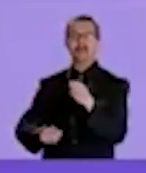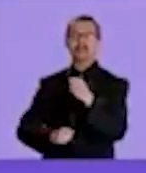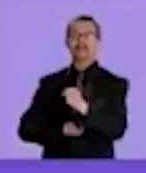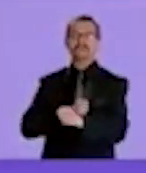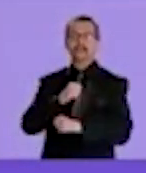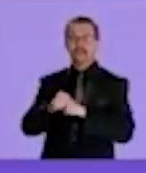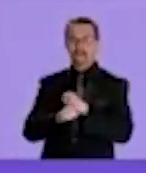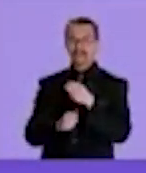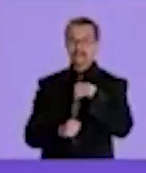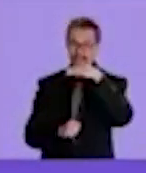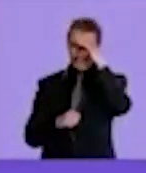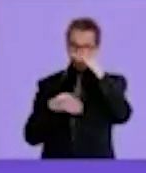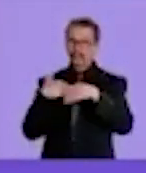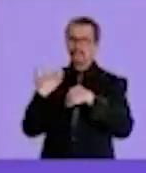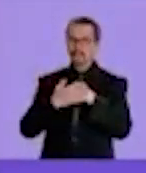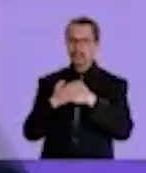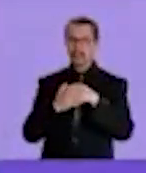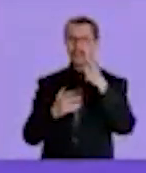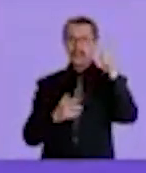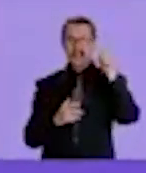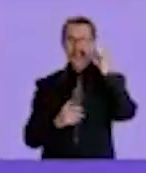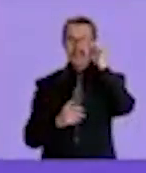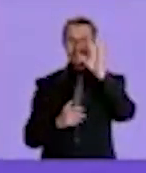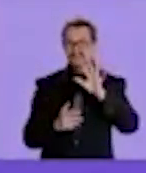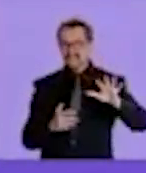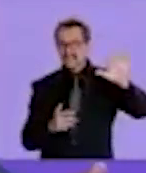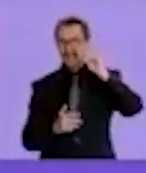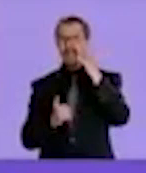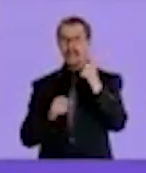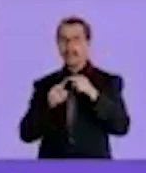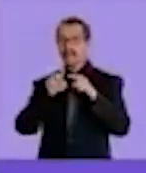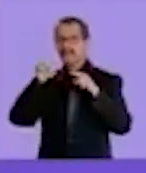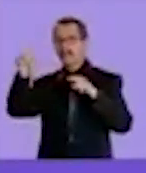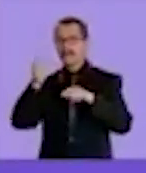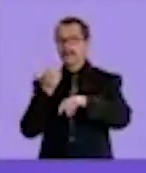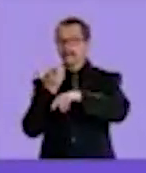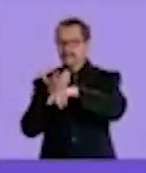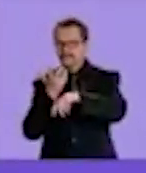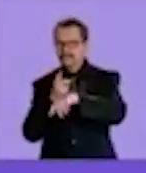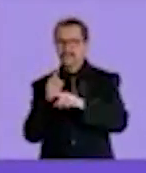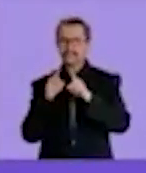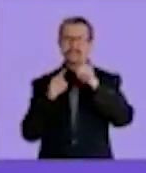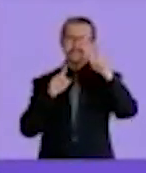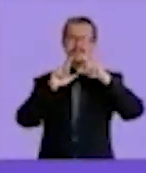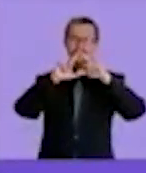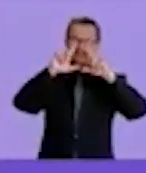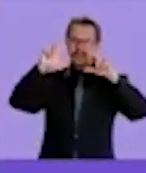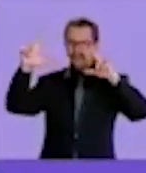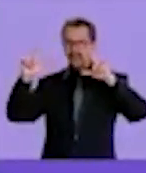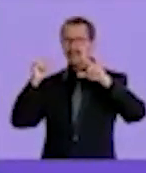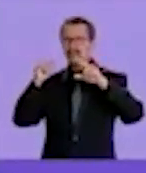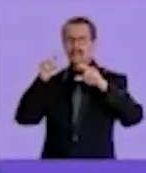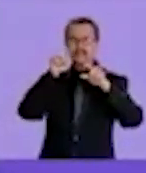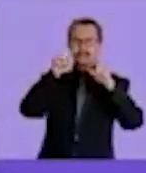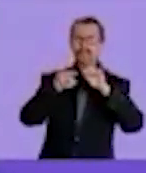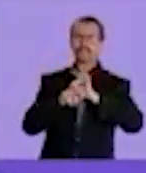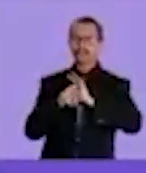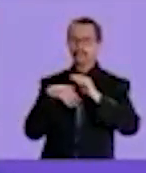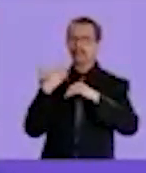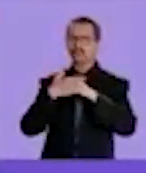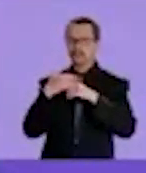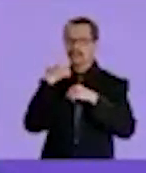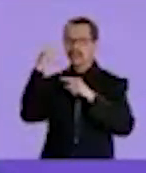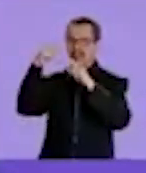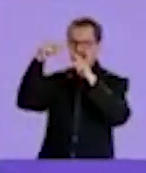con la costa de eeuu ser un corredor para la comercialización de productos y hacer